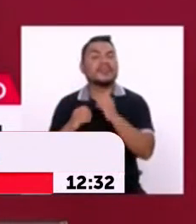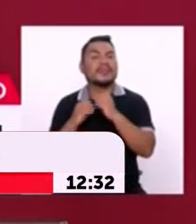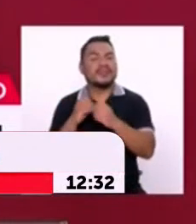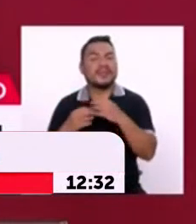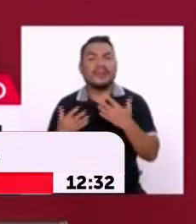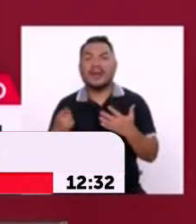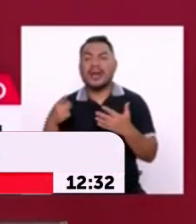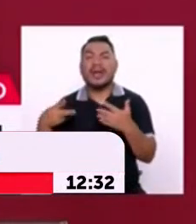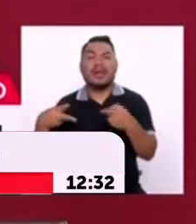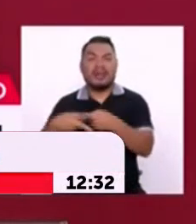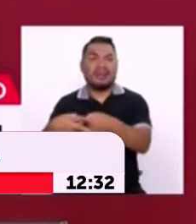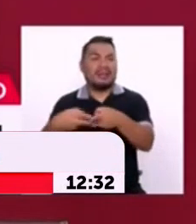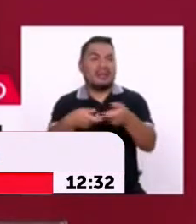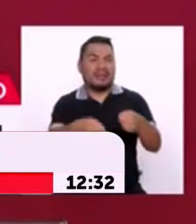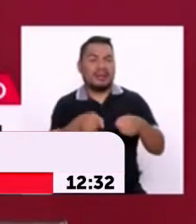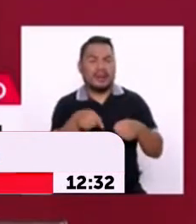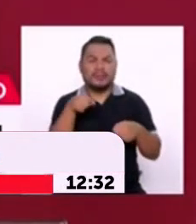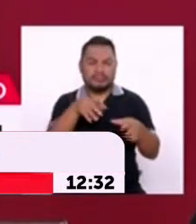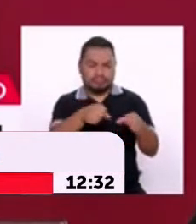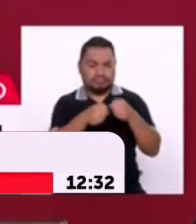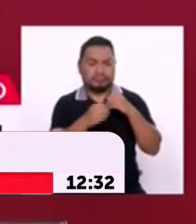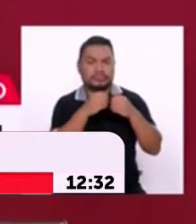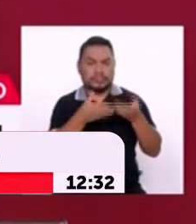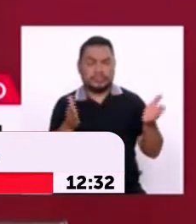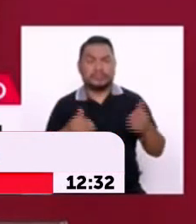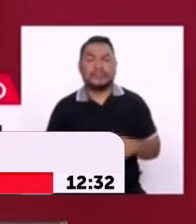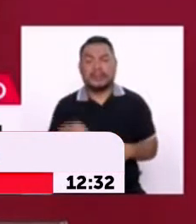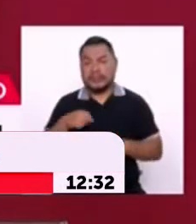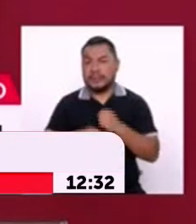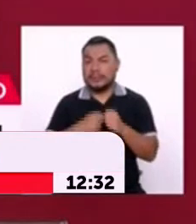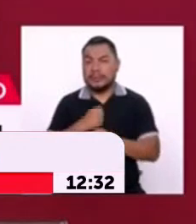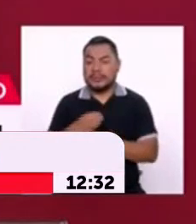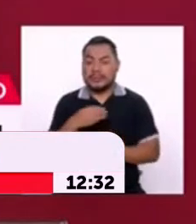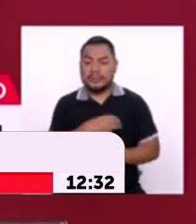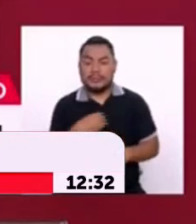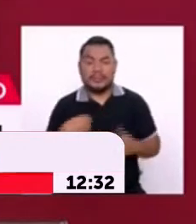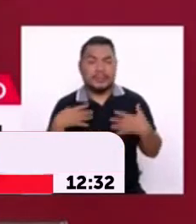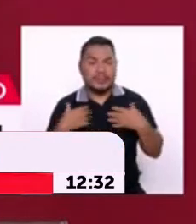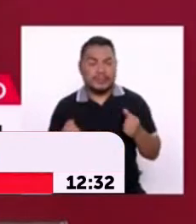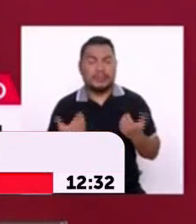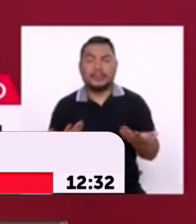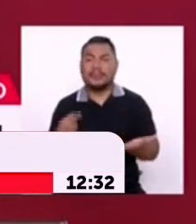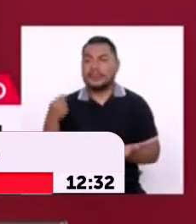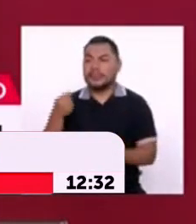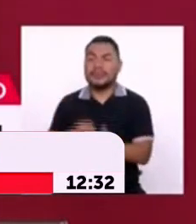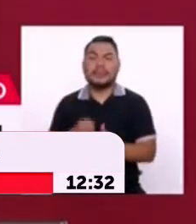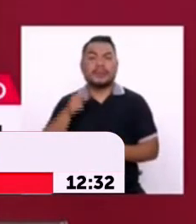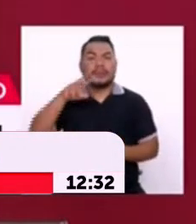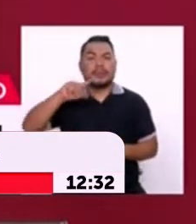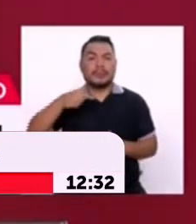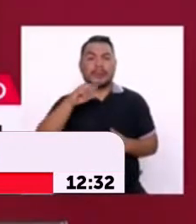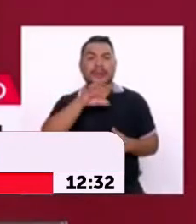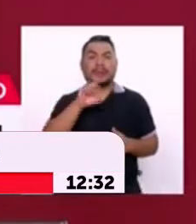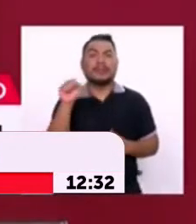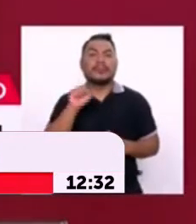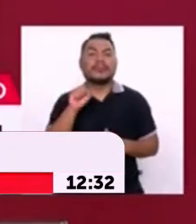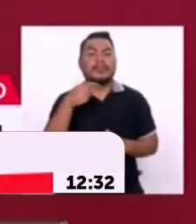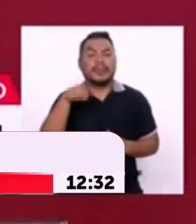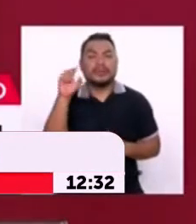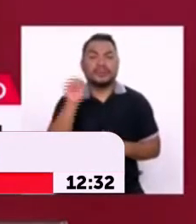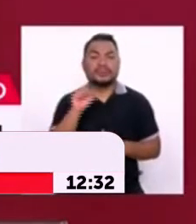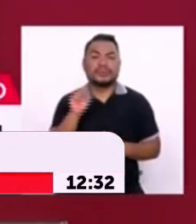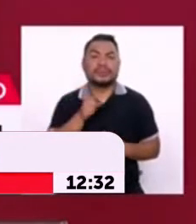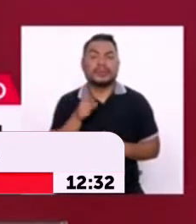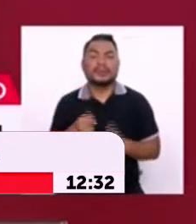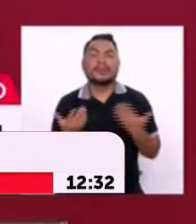obras paralizadas en el presente año. El Ministerio de Salud transferirá 3.500 millones de